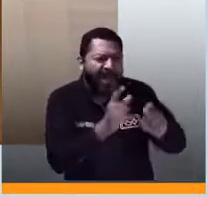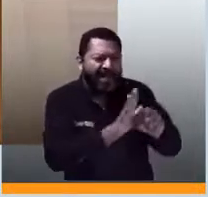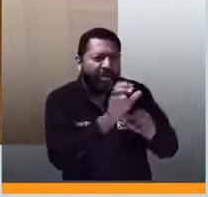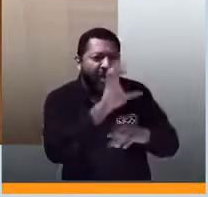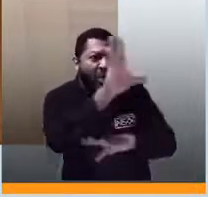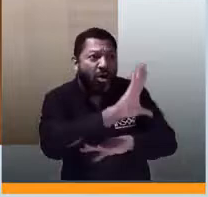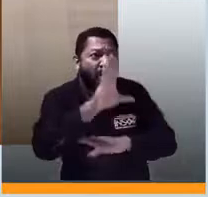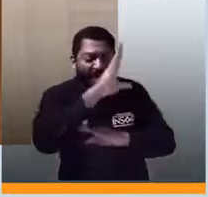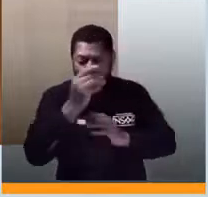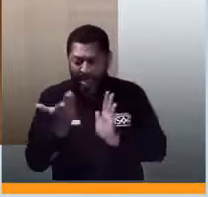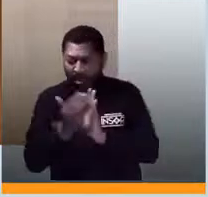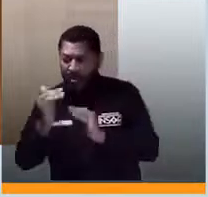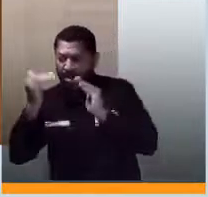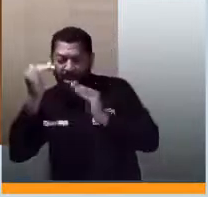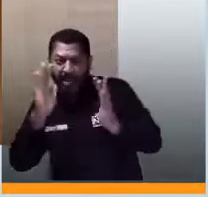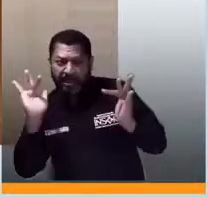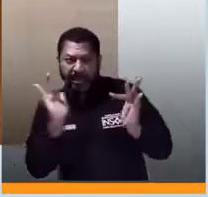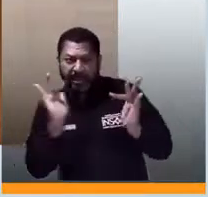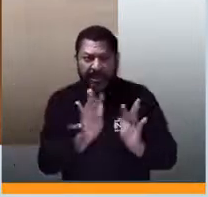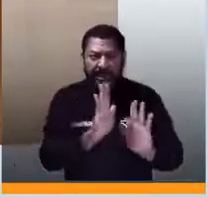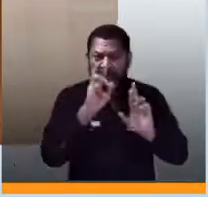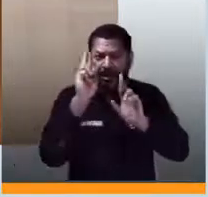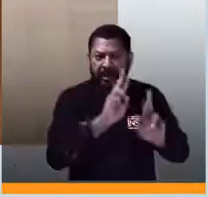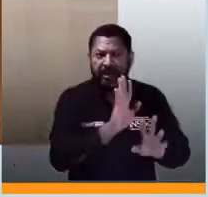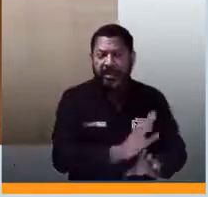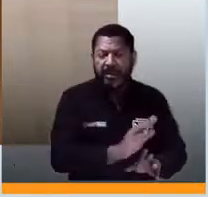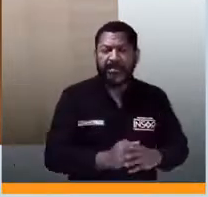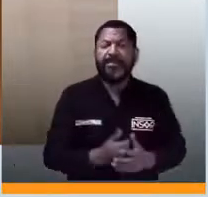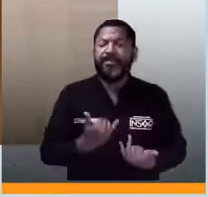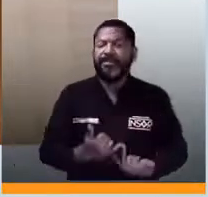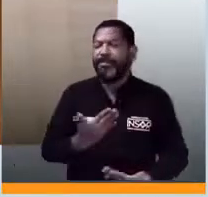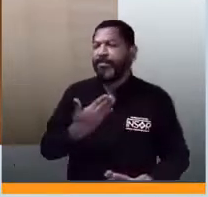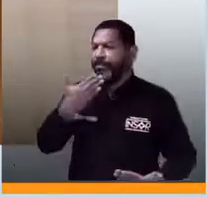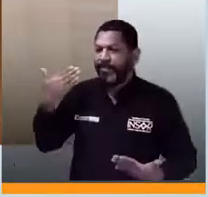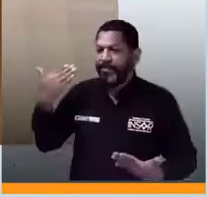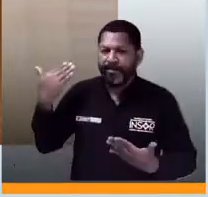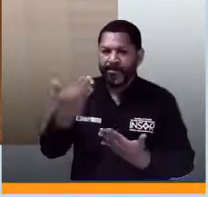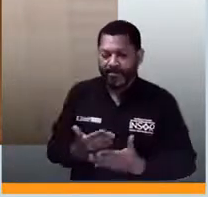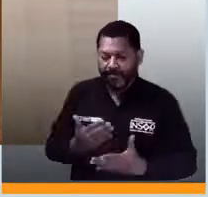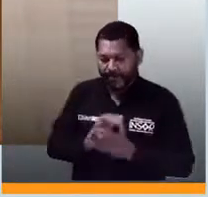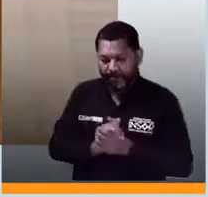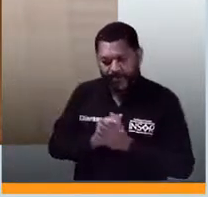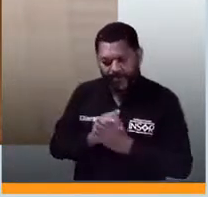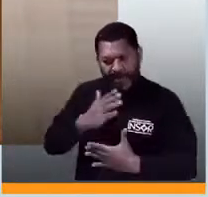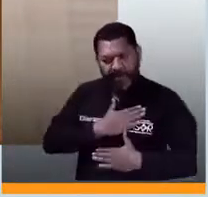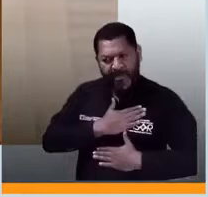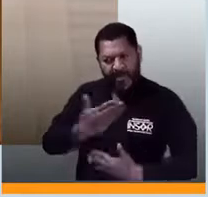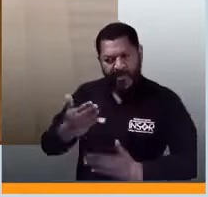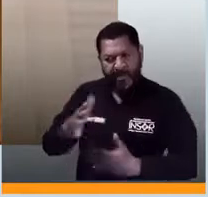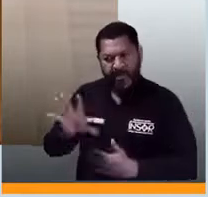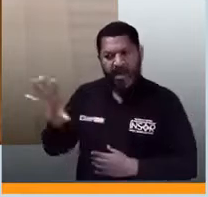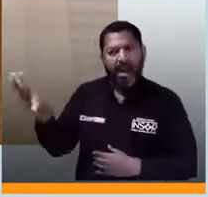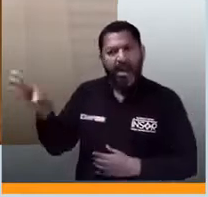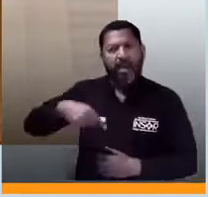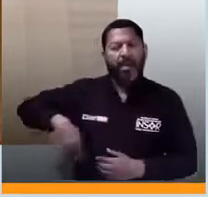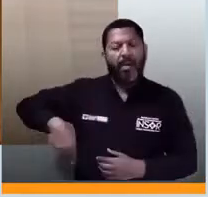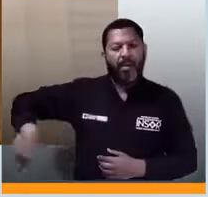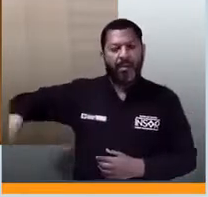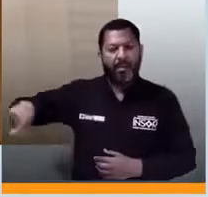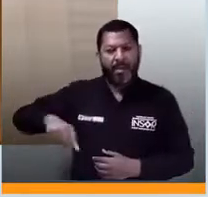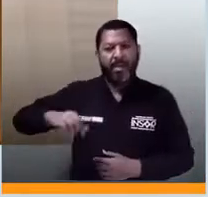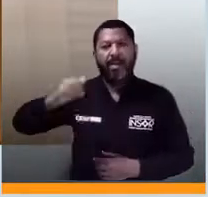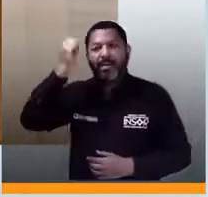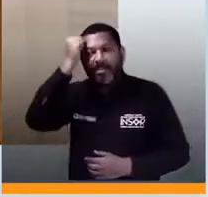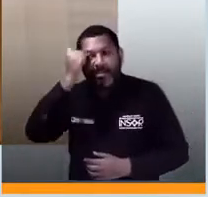que en ese sentido, ese agradecimiento, esas felicitaciones a todos